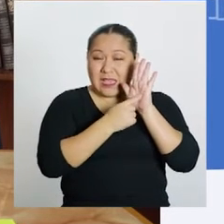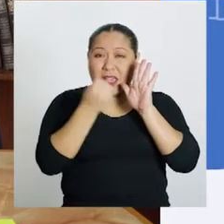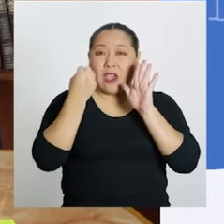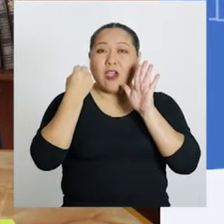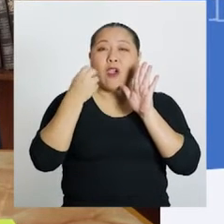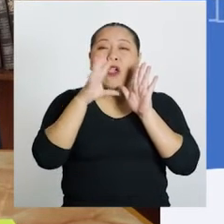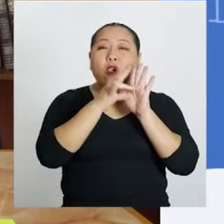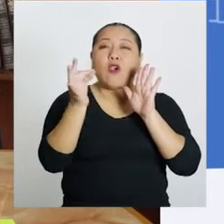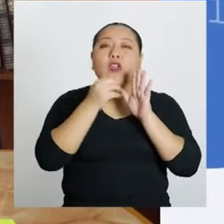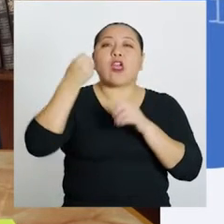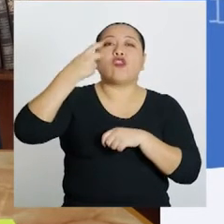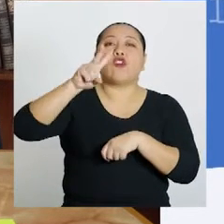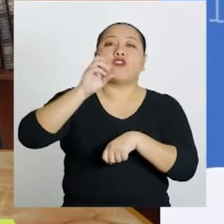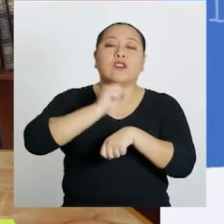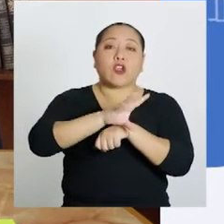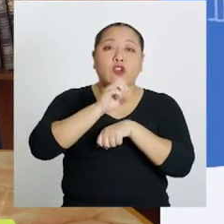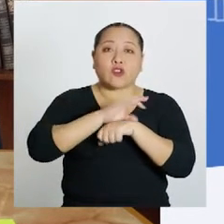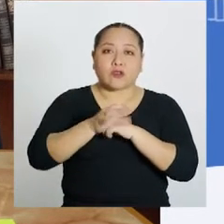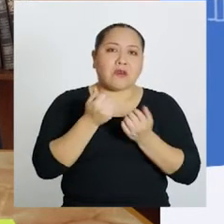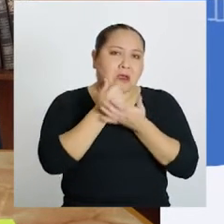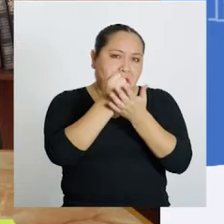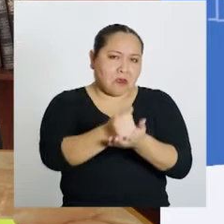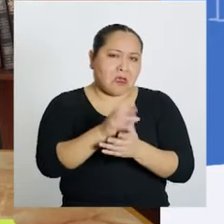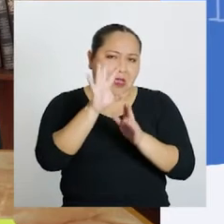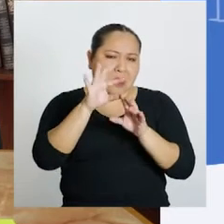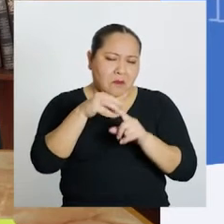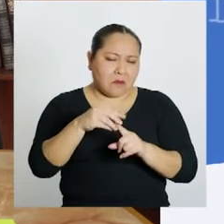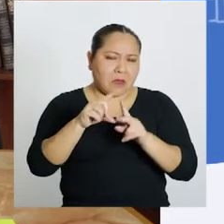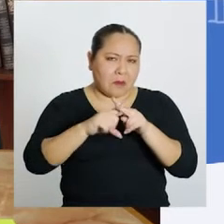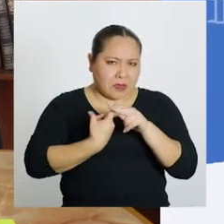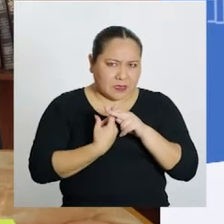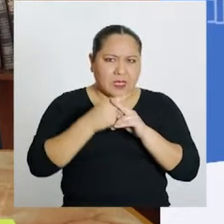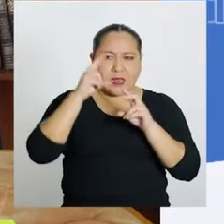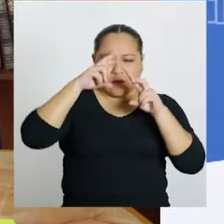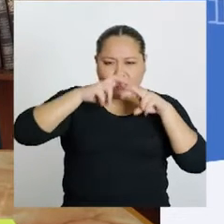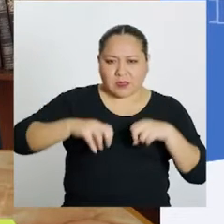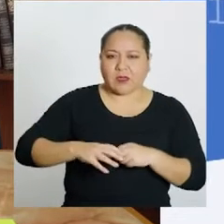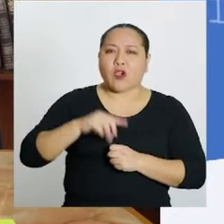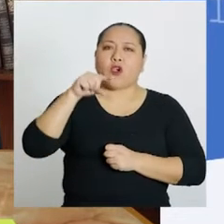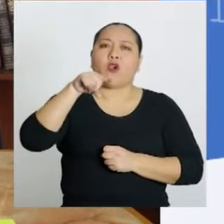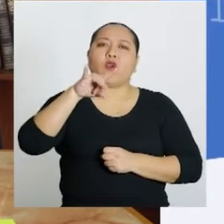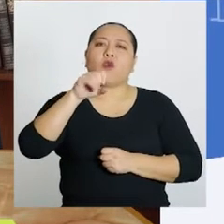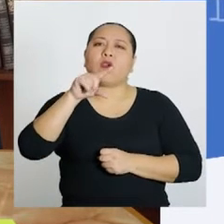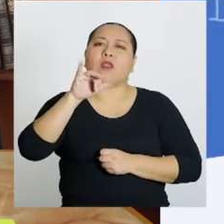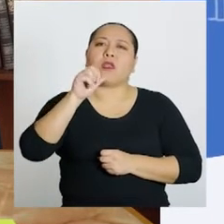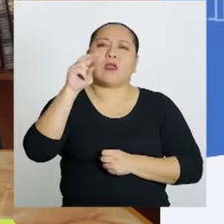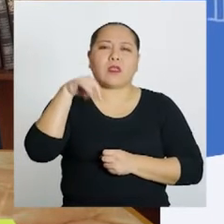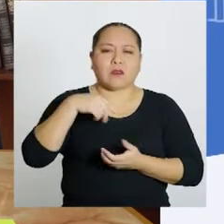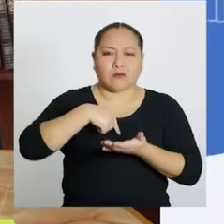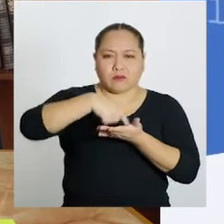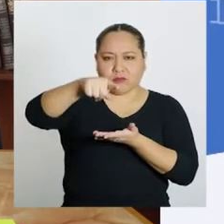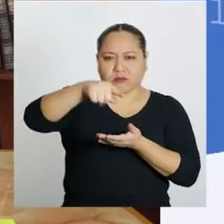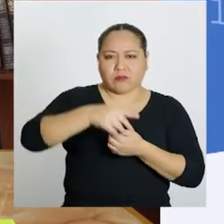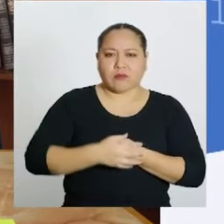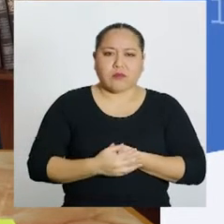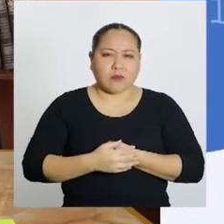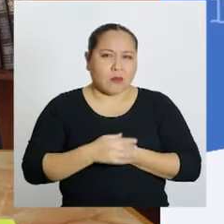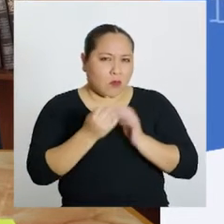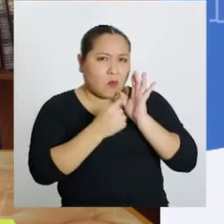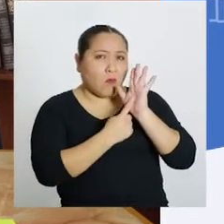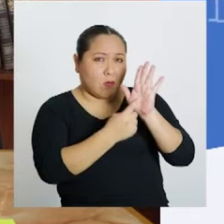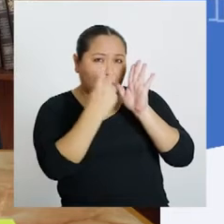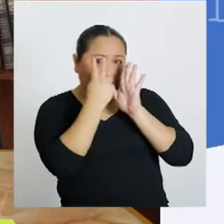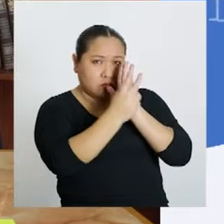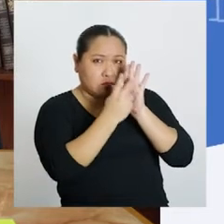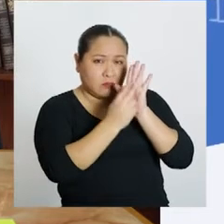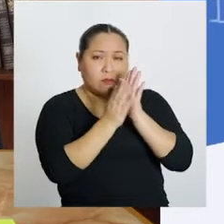12 consejos que nos pueden ayudar a iniciar nuestra investigación. Gugliana, te los acabo de transferir. ¿Nos los